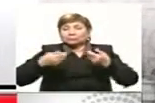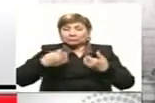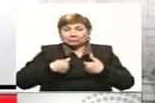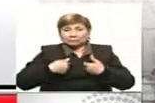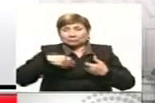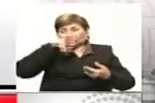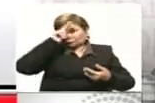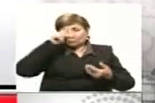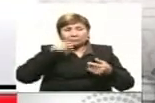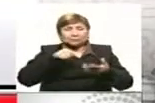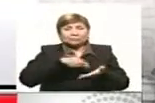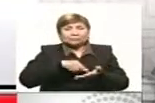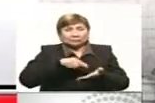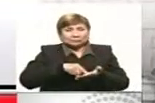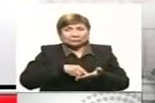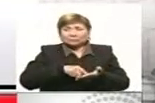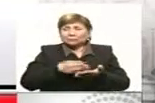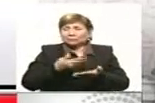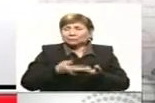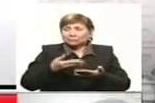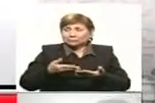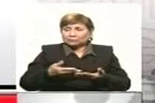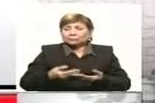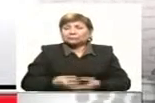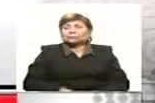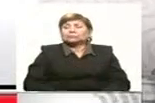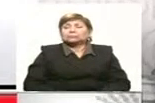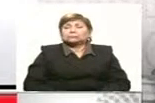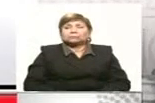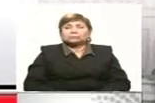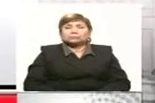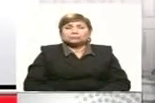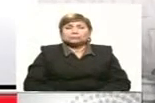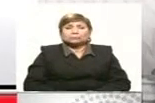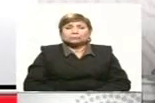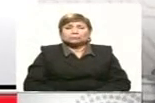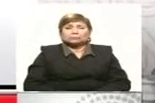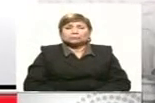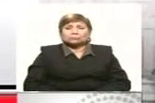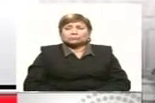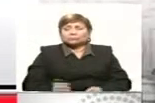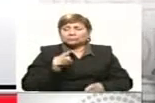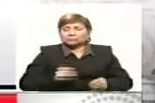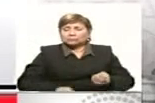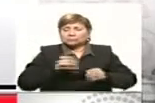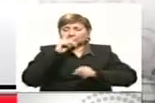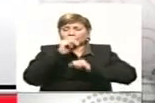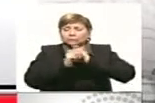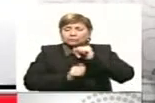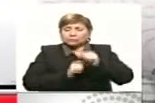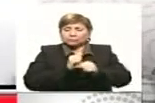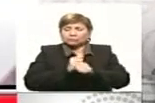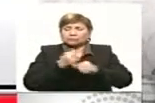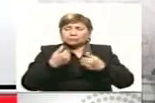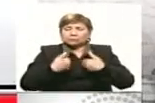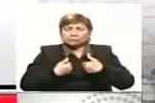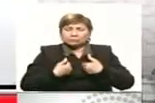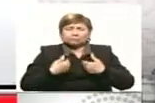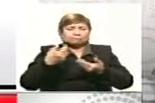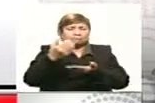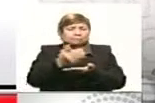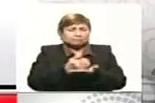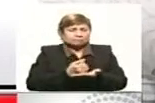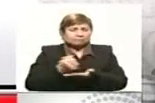en relación a esa deuda? Y en relación a esa deuda, ¿no? Cada año el Perú genera